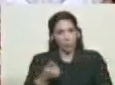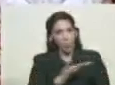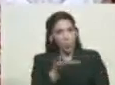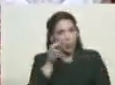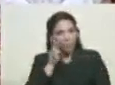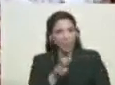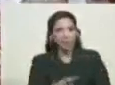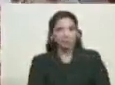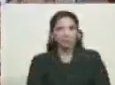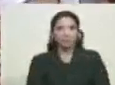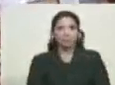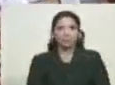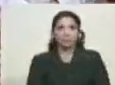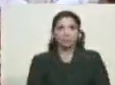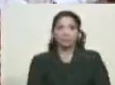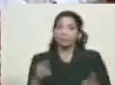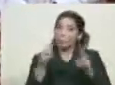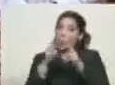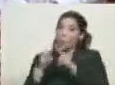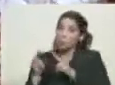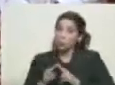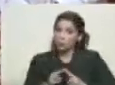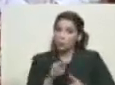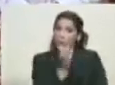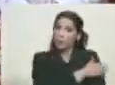Ustedes verán, porque conocemos esa derecha perversa.